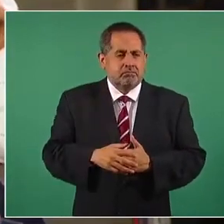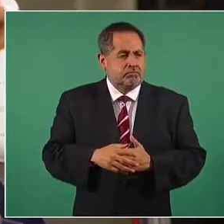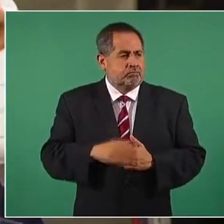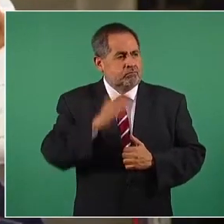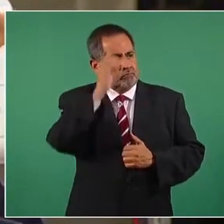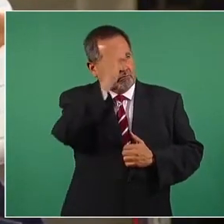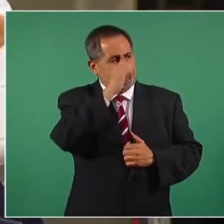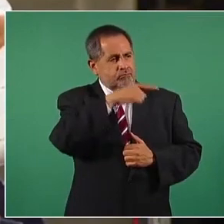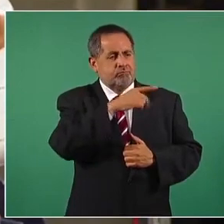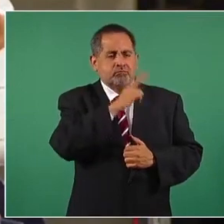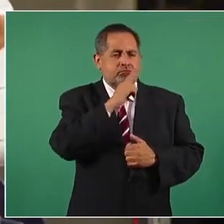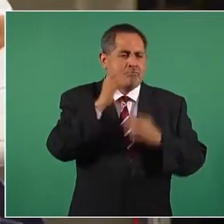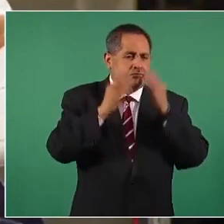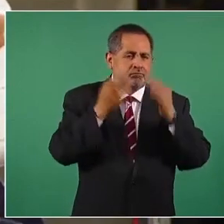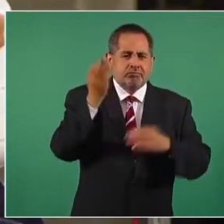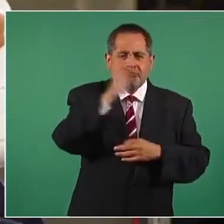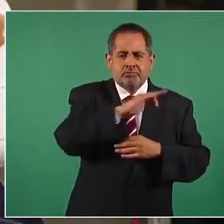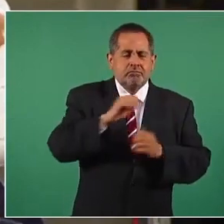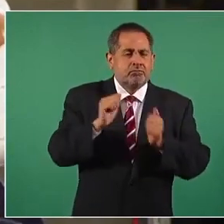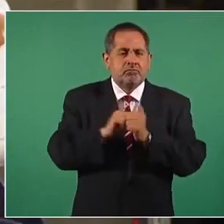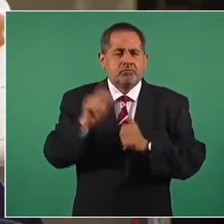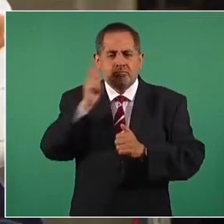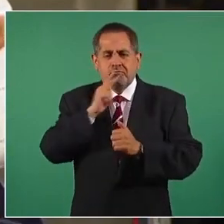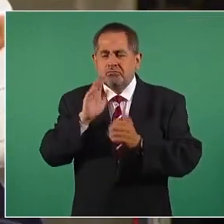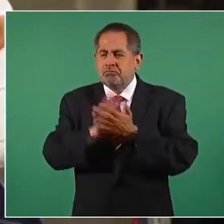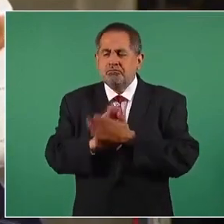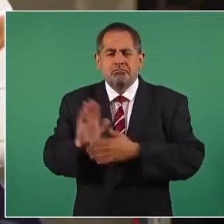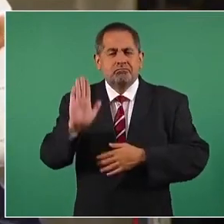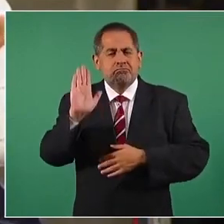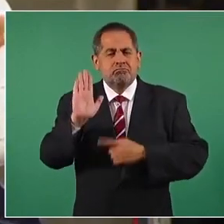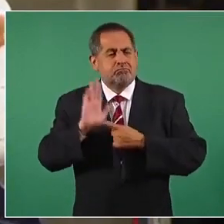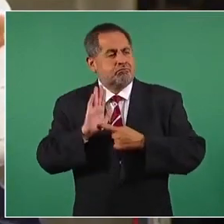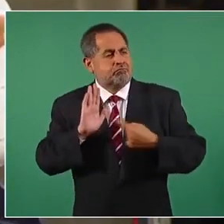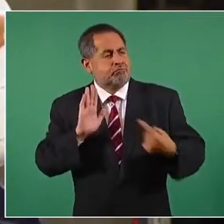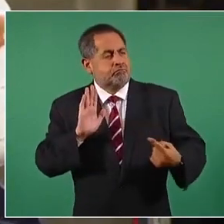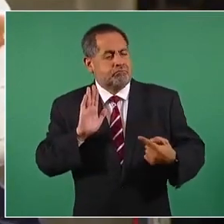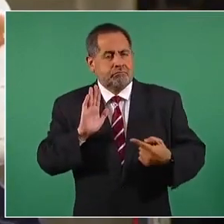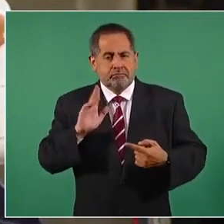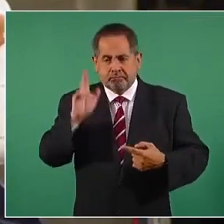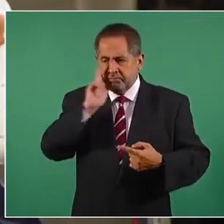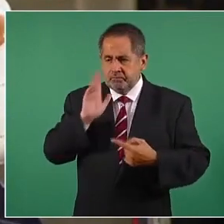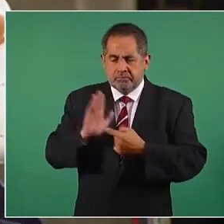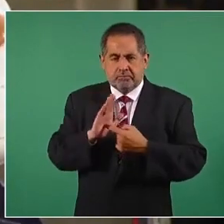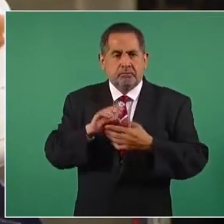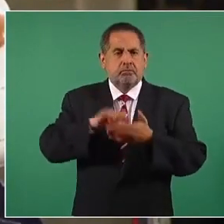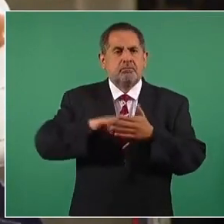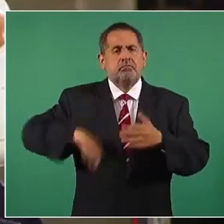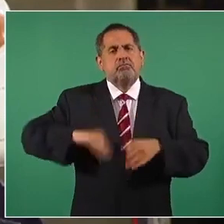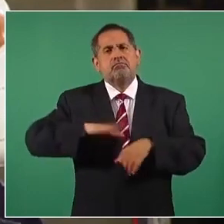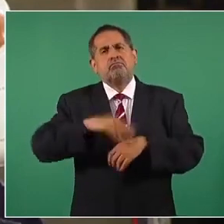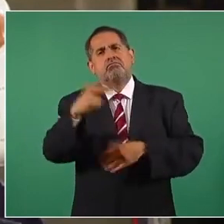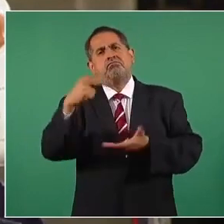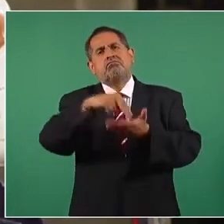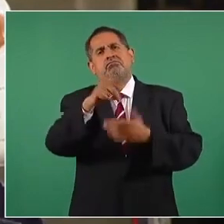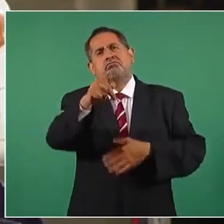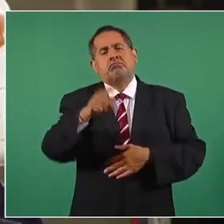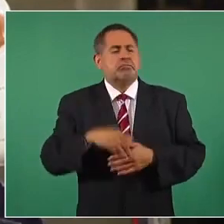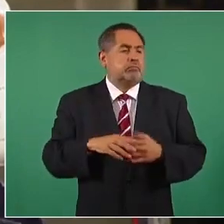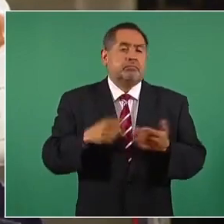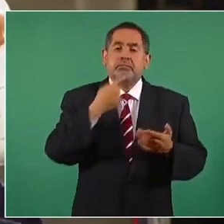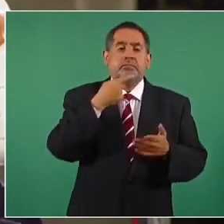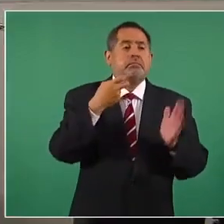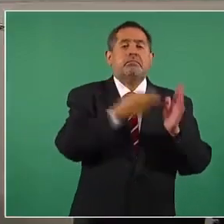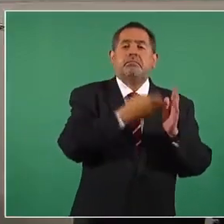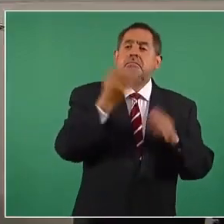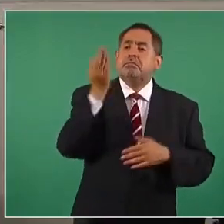estas noticias falsas con evidencia, no solo con el dicho? Porque lo que escuchamos ahorita es que dicen, esta noticia es